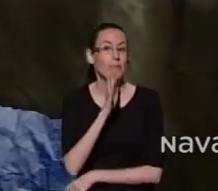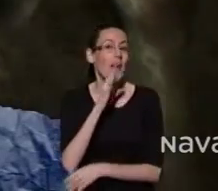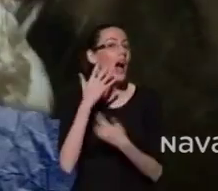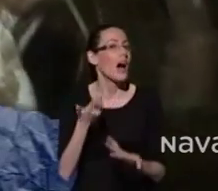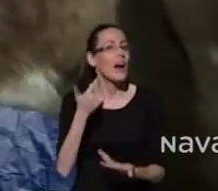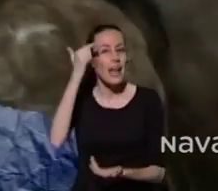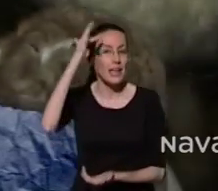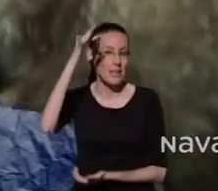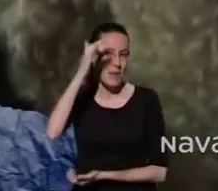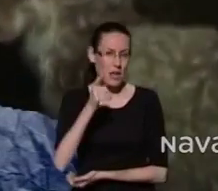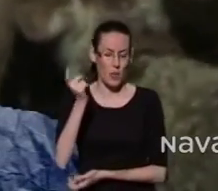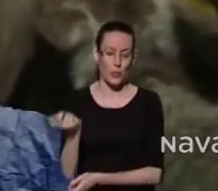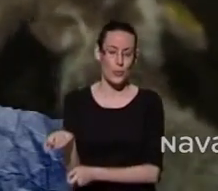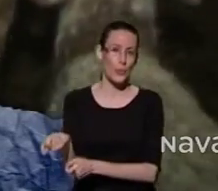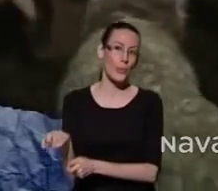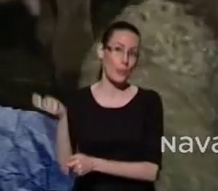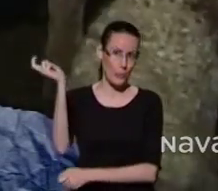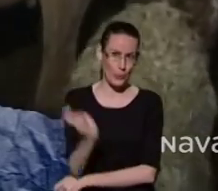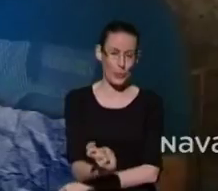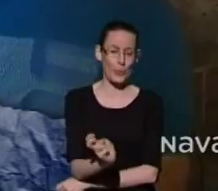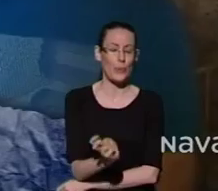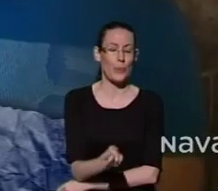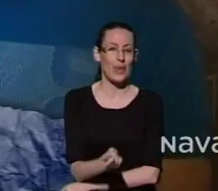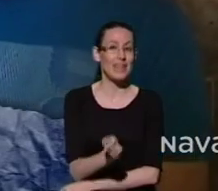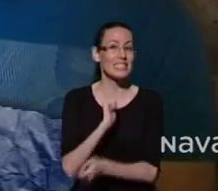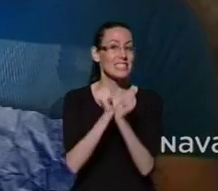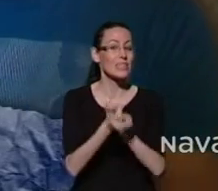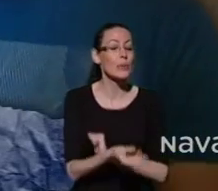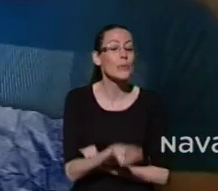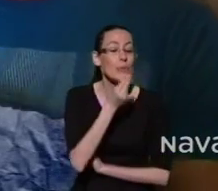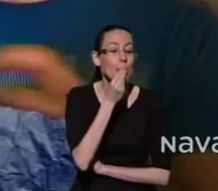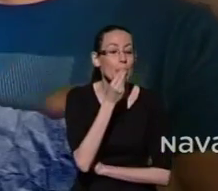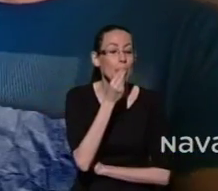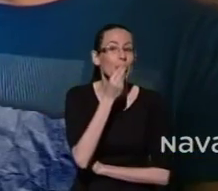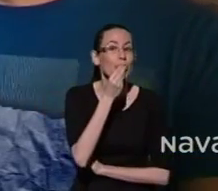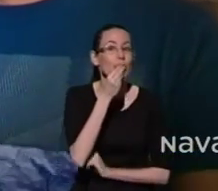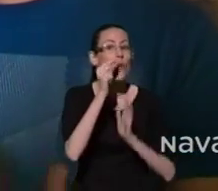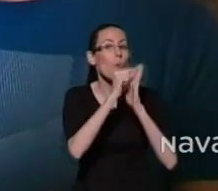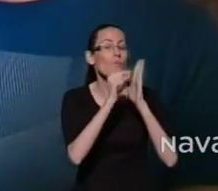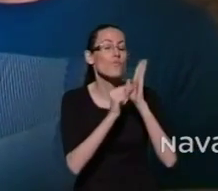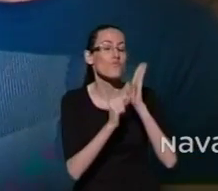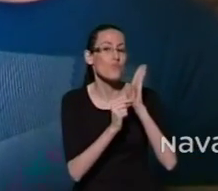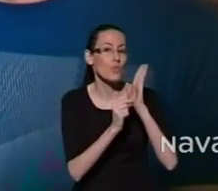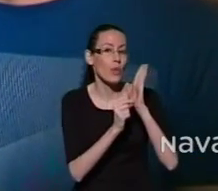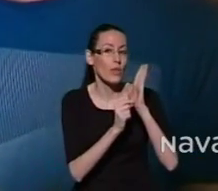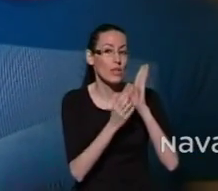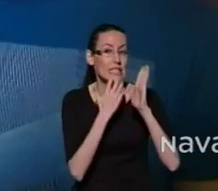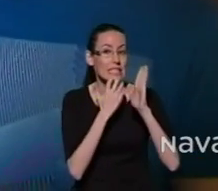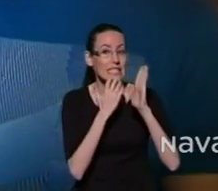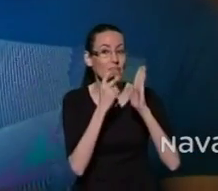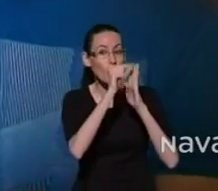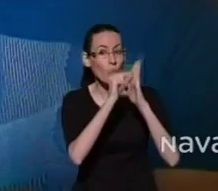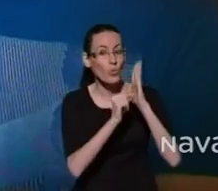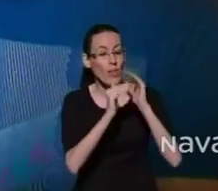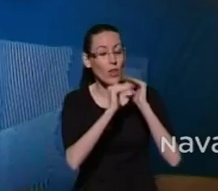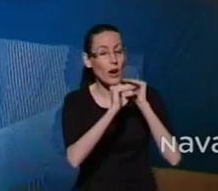haces una cata, entonces con ese queso, o sea, con esa cata, digamos, se consigue una puntuación durante todo el año y al queso más regular le dan un premio. Entonces ese